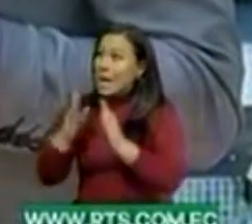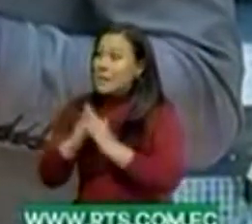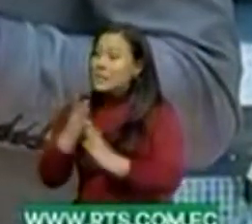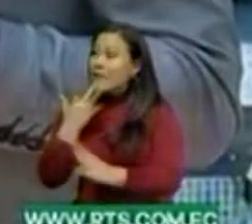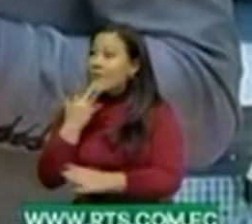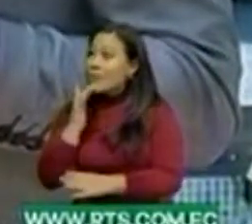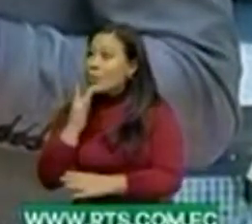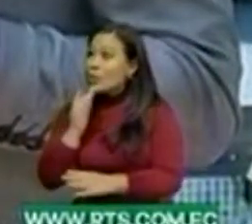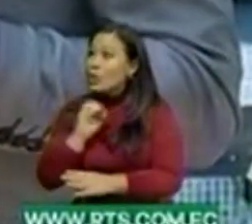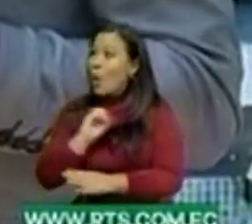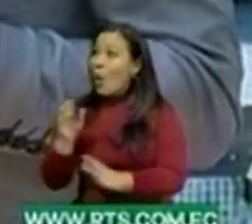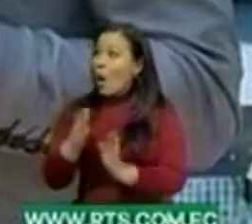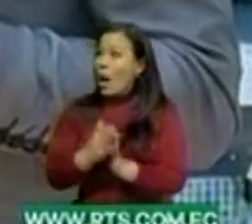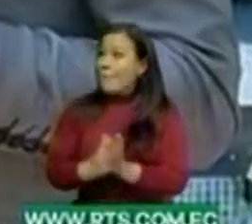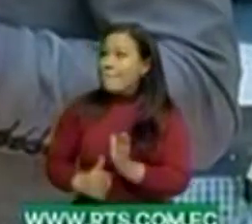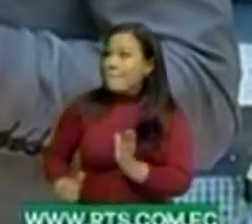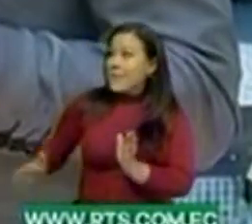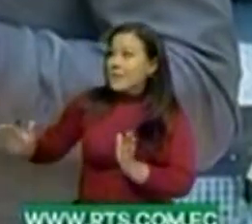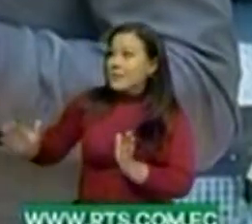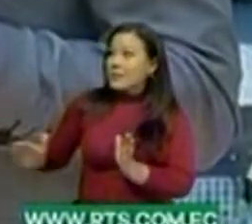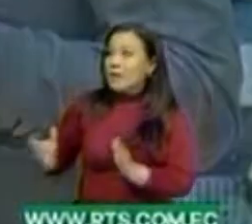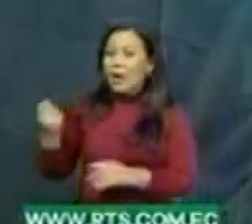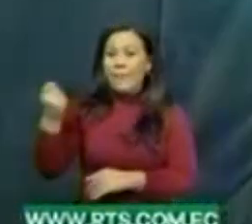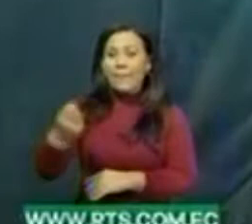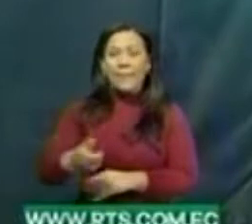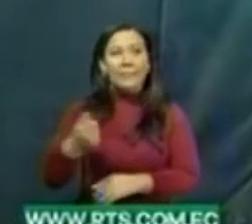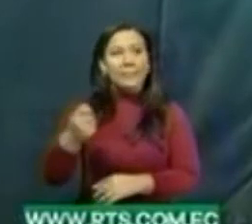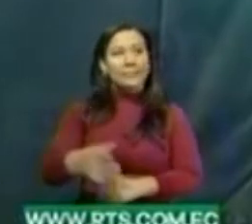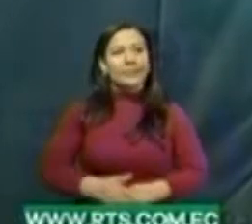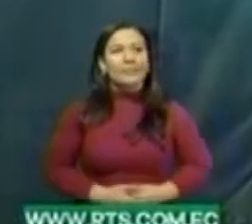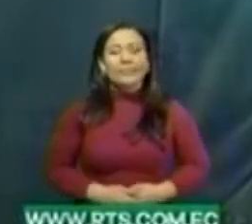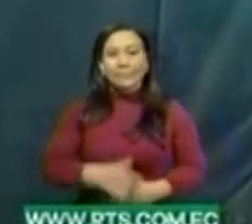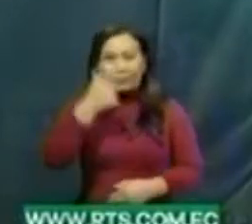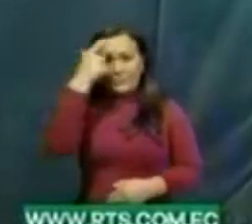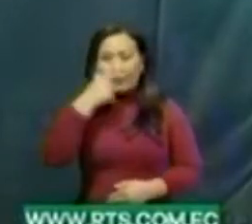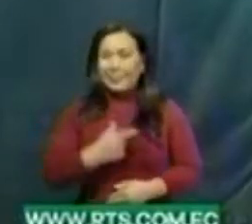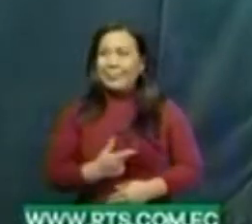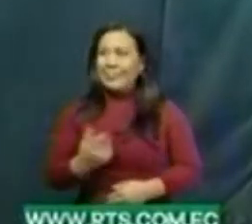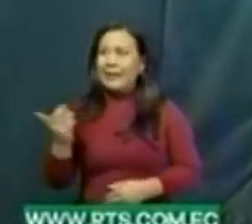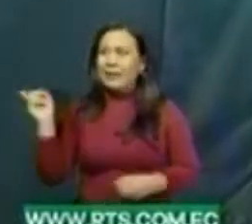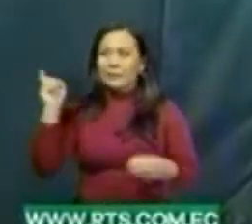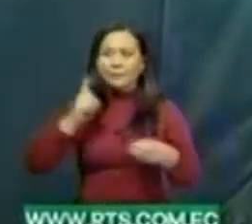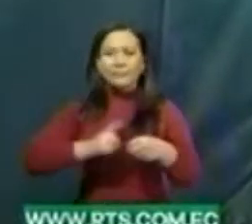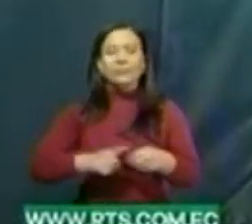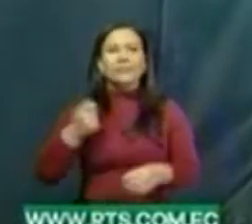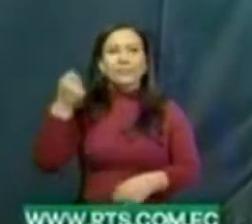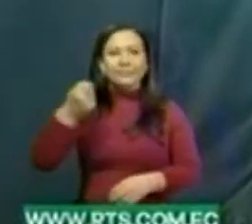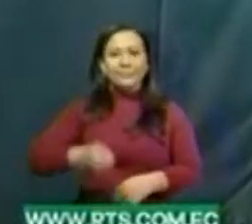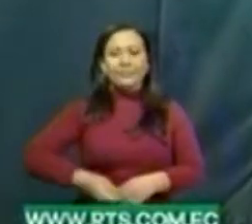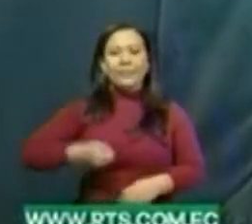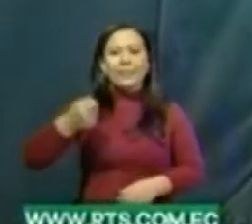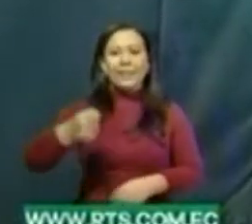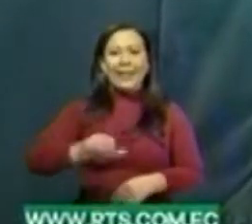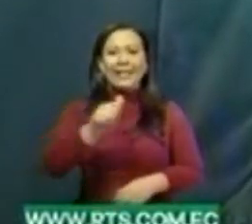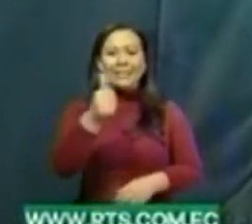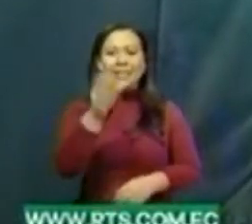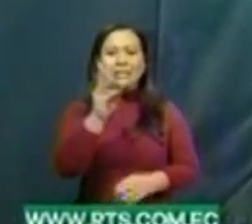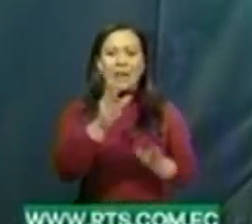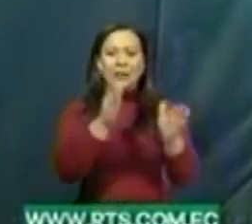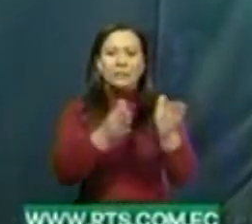preferencial y la ampliación de los montos. El afiliado debió haber venido aportando durante 16